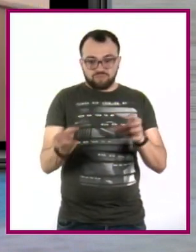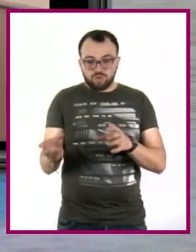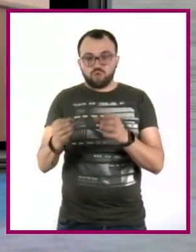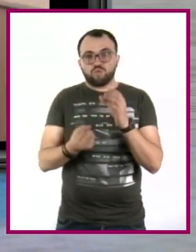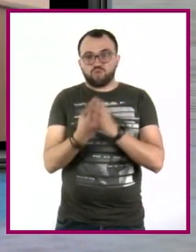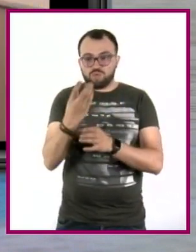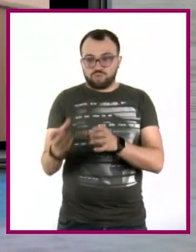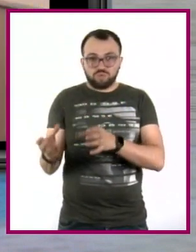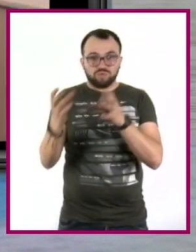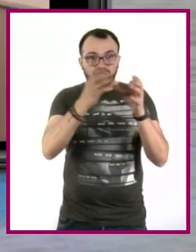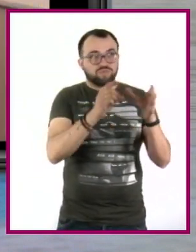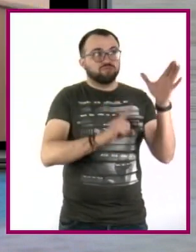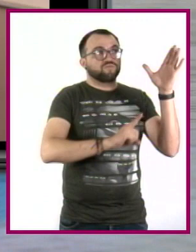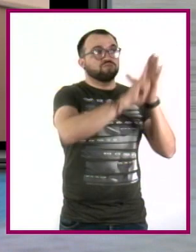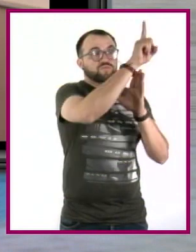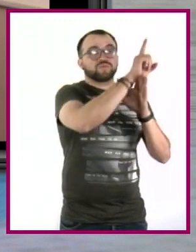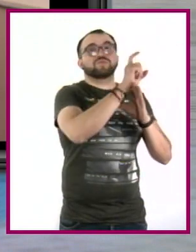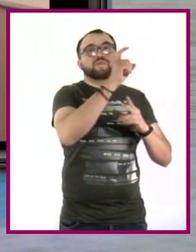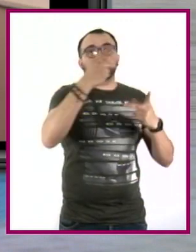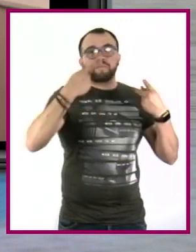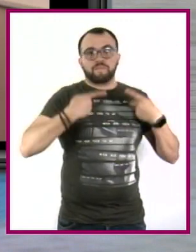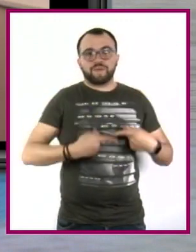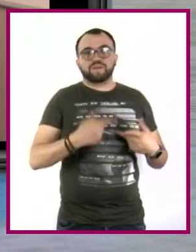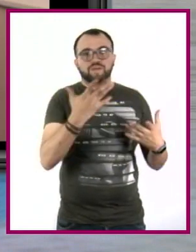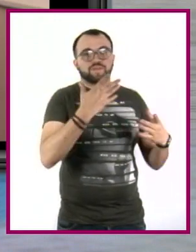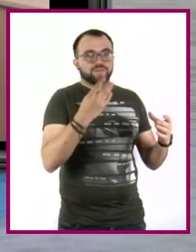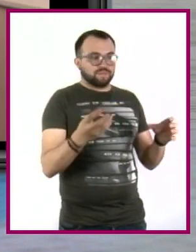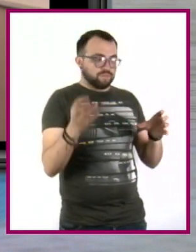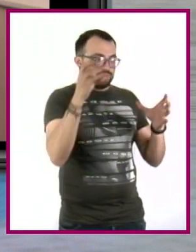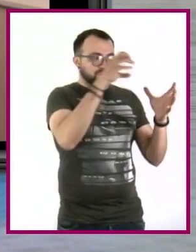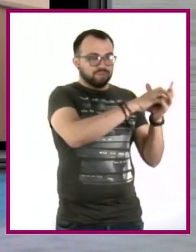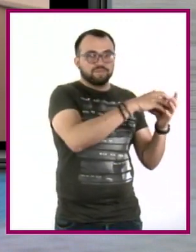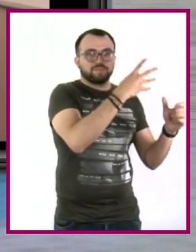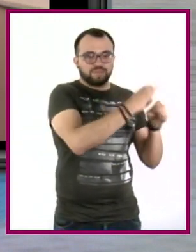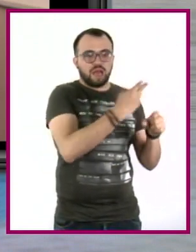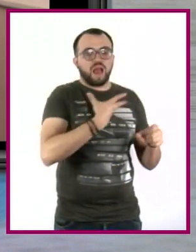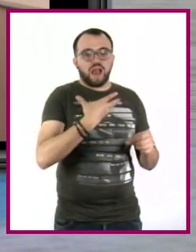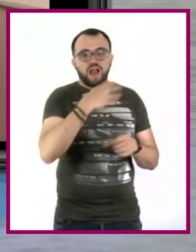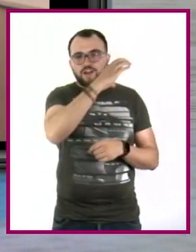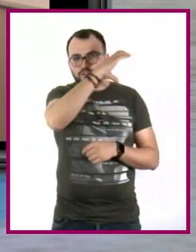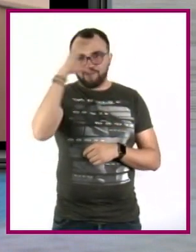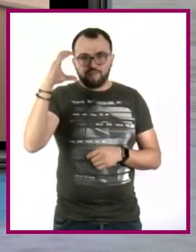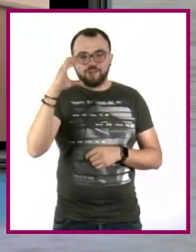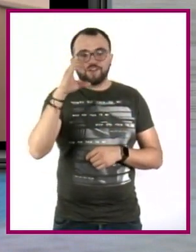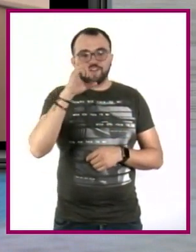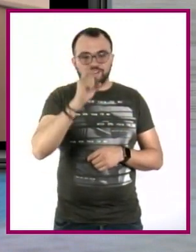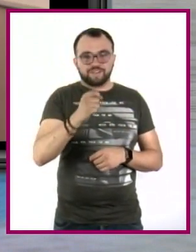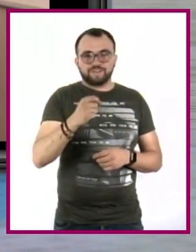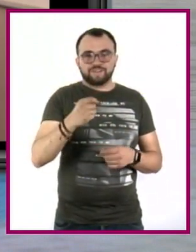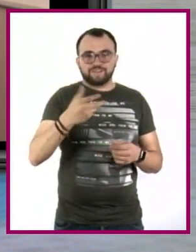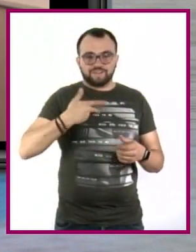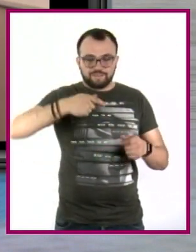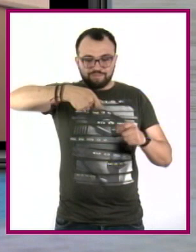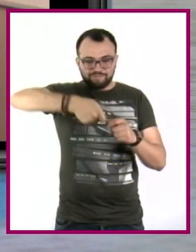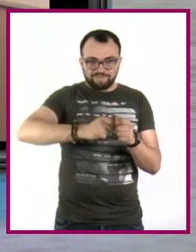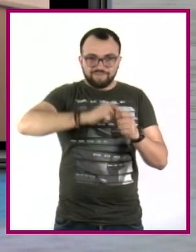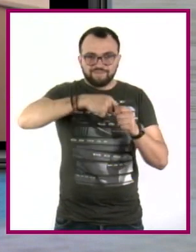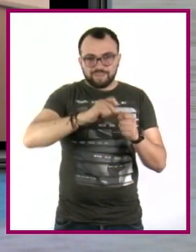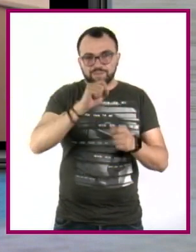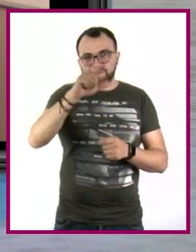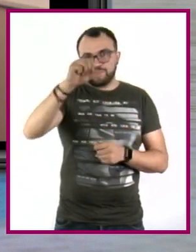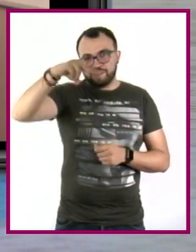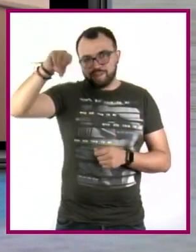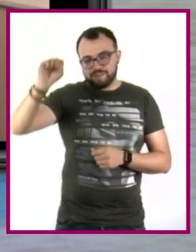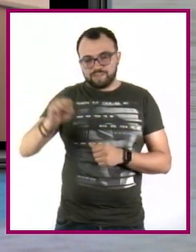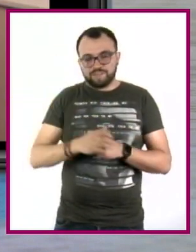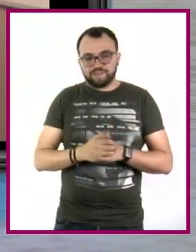un astronauta lo instalara. Entonces, hay fotos del astronauta ahí apretando tornillo en el AMS,